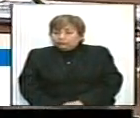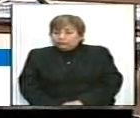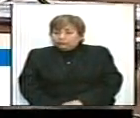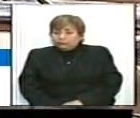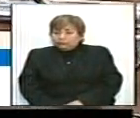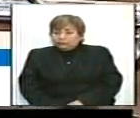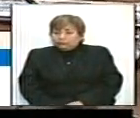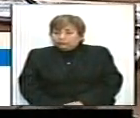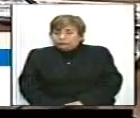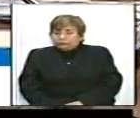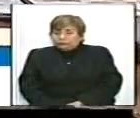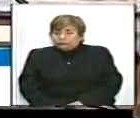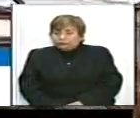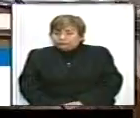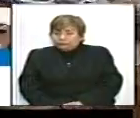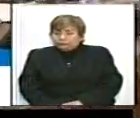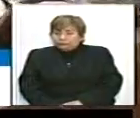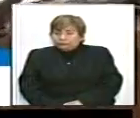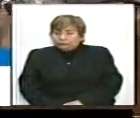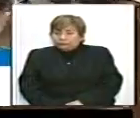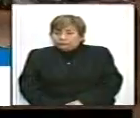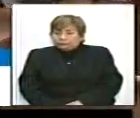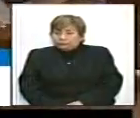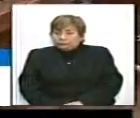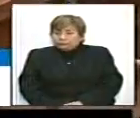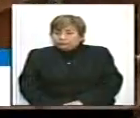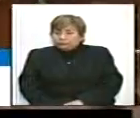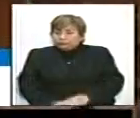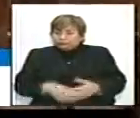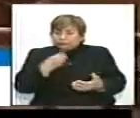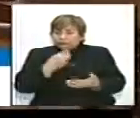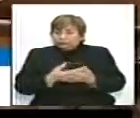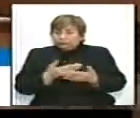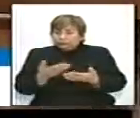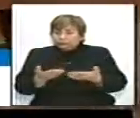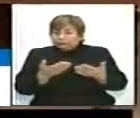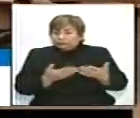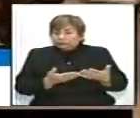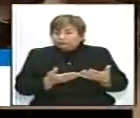Paul. Vamos a antes de pasar